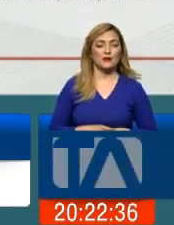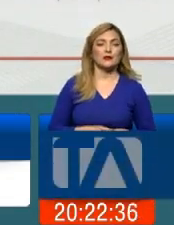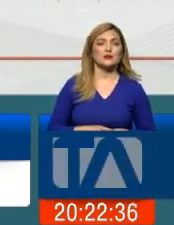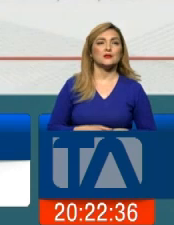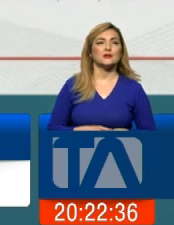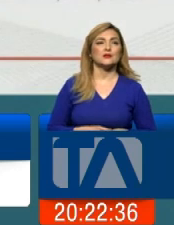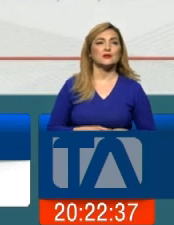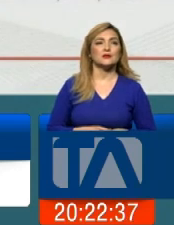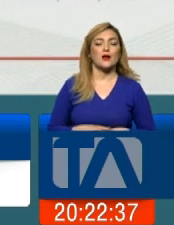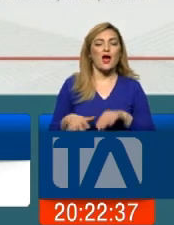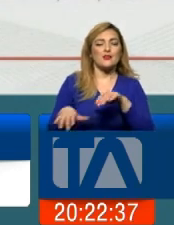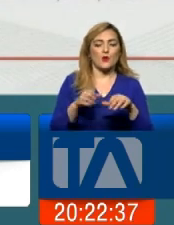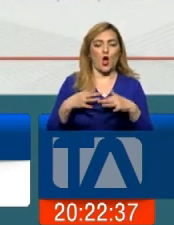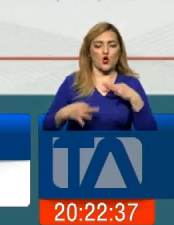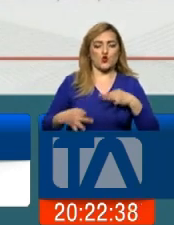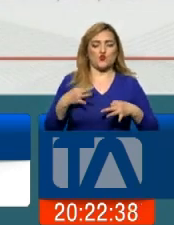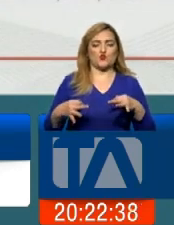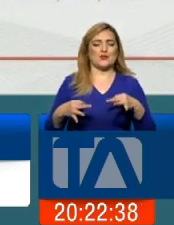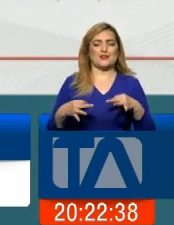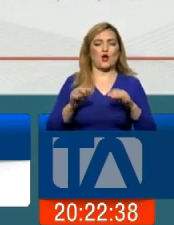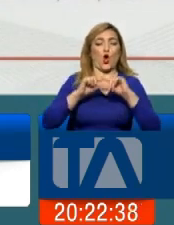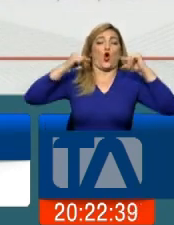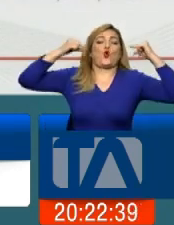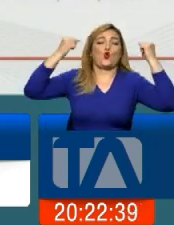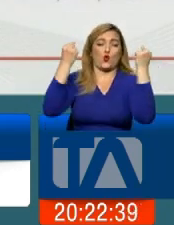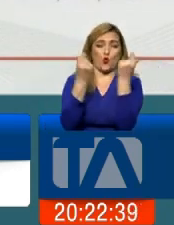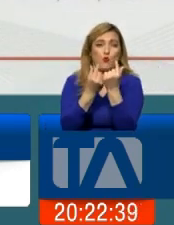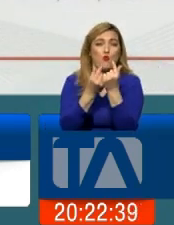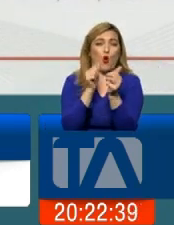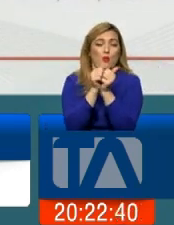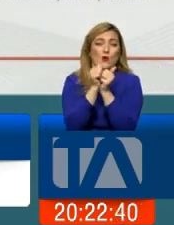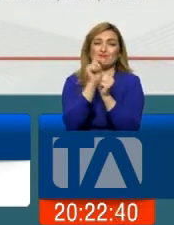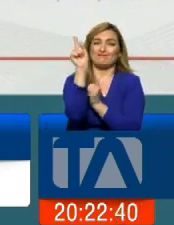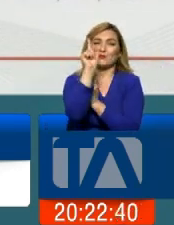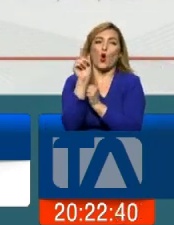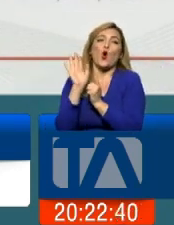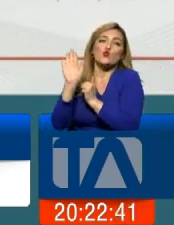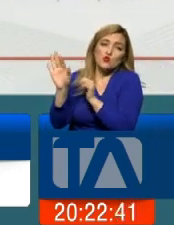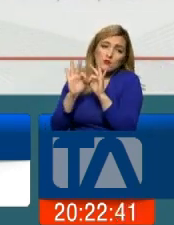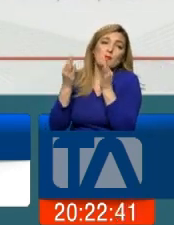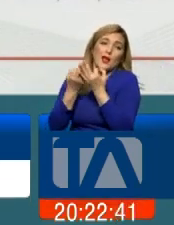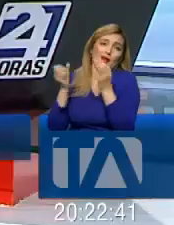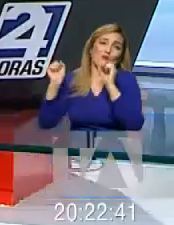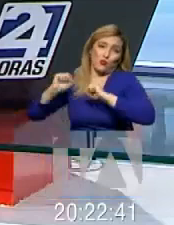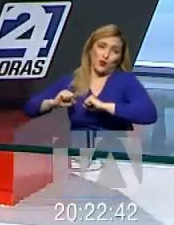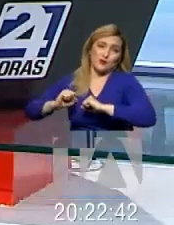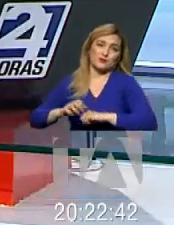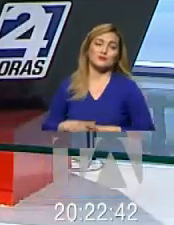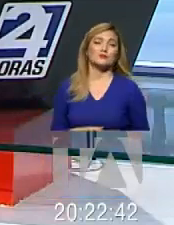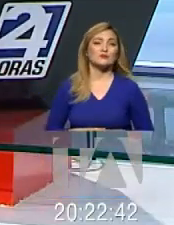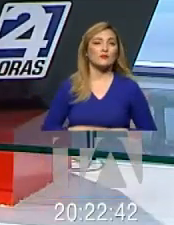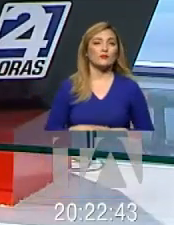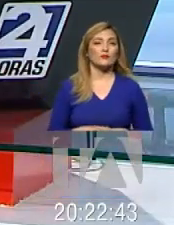puede realizar actividad física en grupos salvo el núcleo familiar con el que convive.